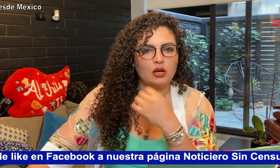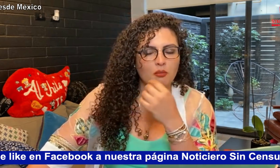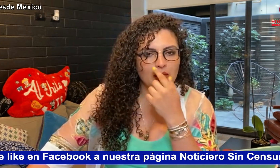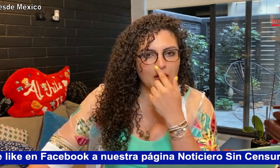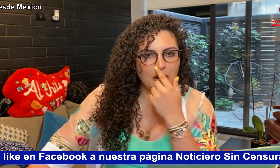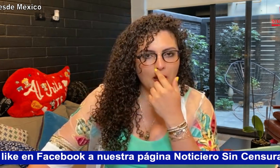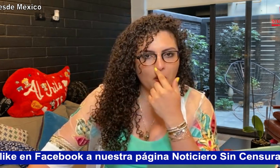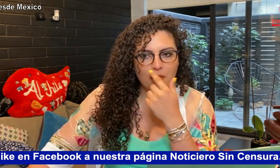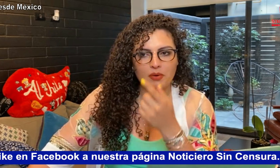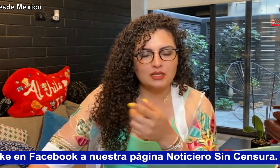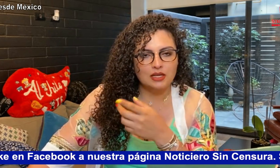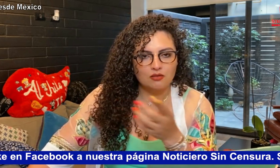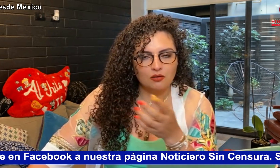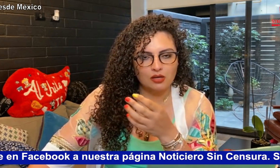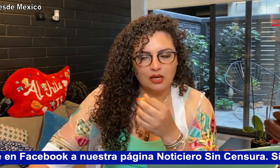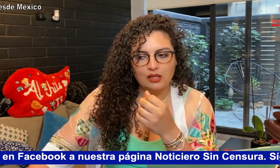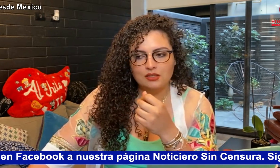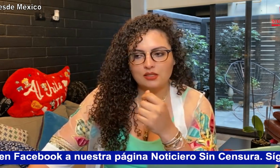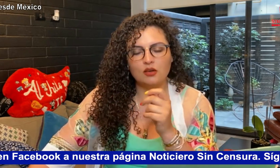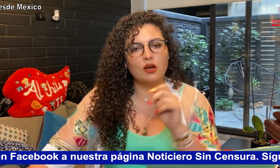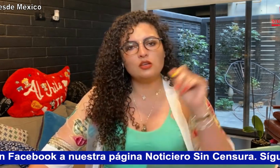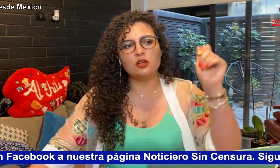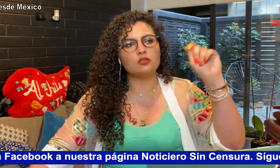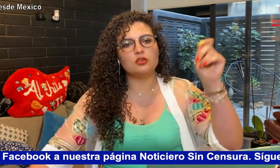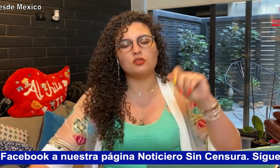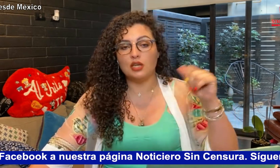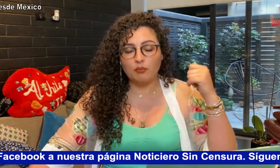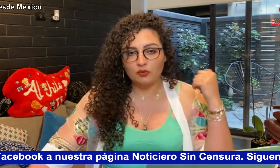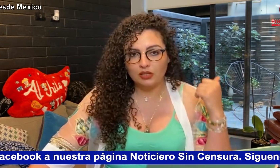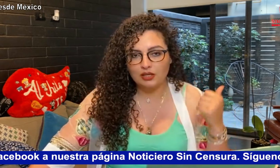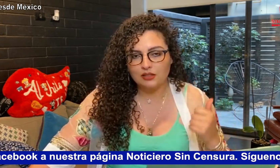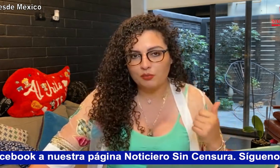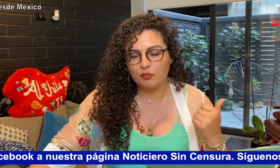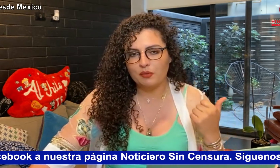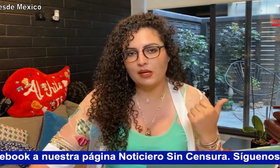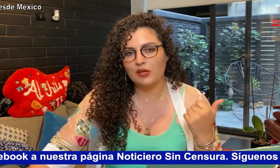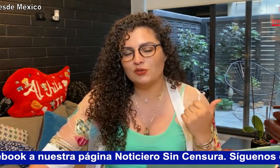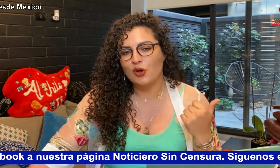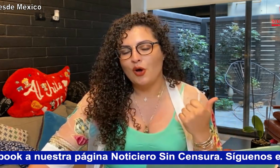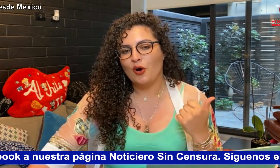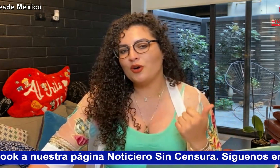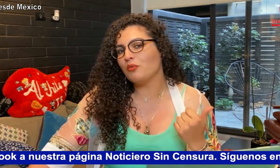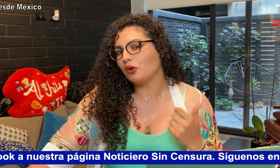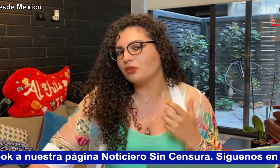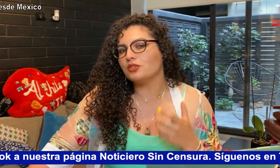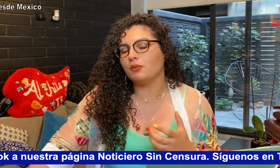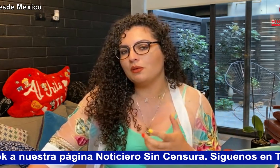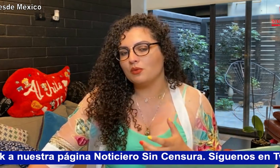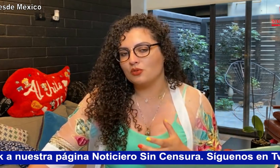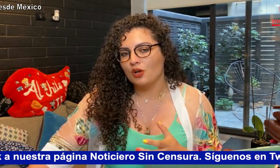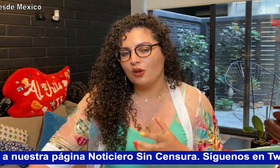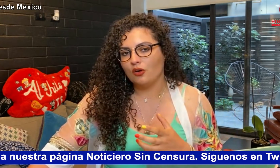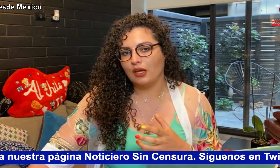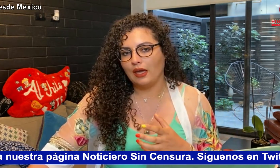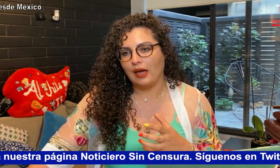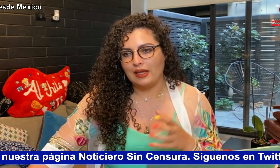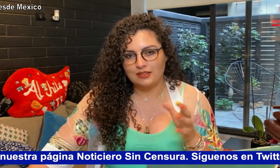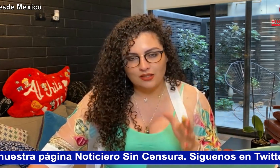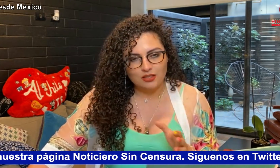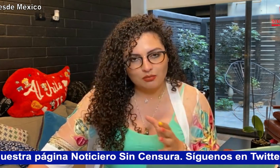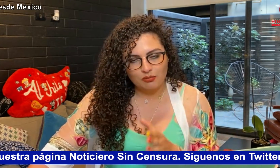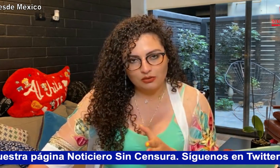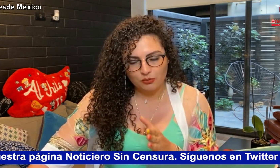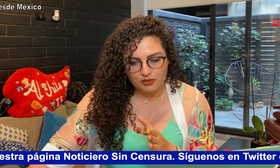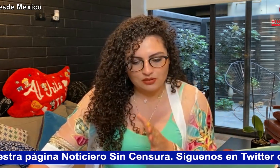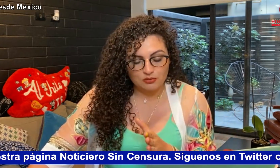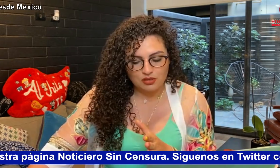si yo llego mañana a una empresa, ¿no? A cualquiera de estas y digo, hey, yo quiero ser socio, ¿ya puedo tener ese tipo de privilegios? ¿O cómo concebimos lo que hasta